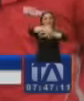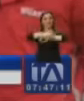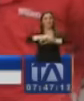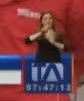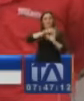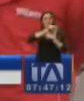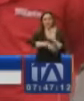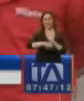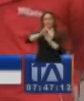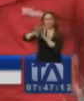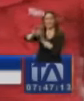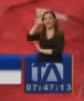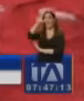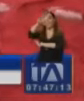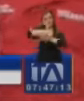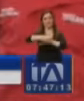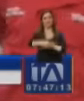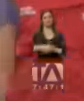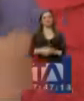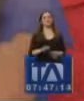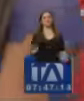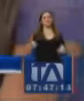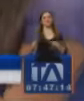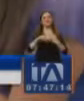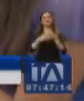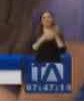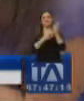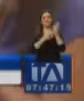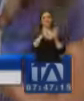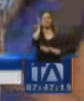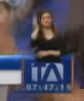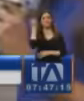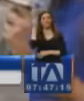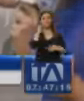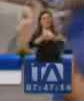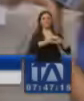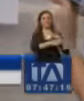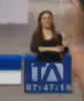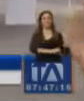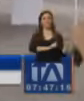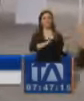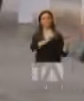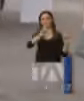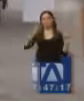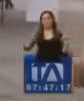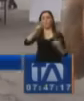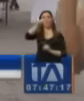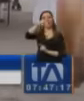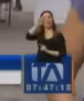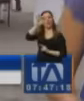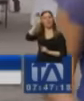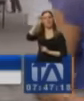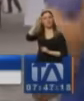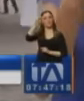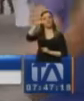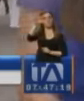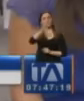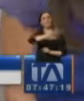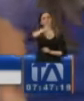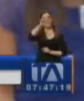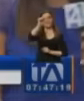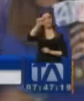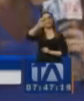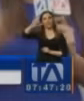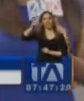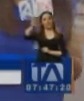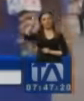de la tarde, así que todos a hacer fuerza hoy. Claro que sí, no se olviden que van a encontrar en cada ingreso un punto del Patronato San José, donde ustedes pueden entregar comida